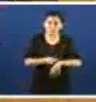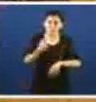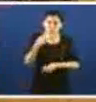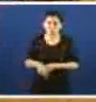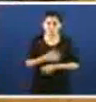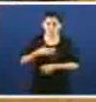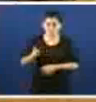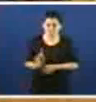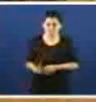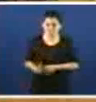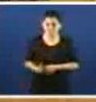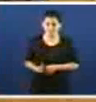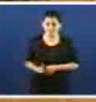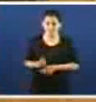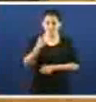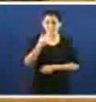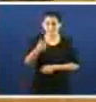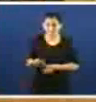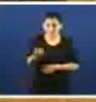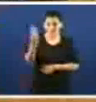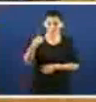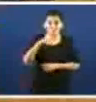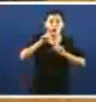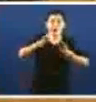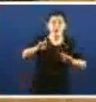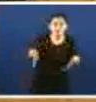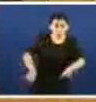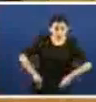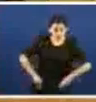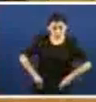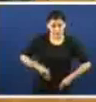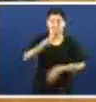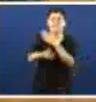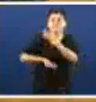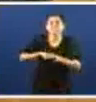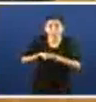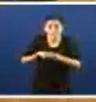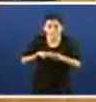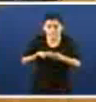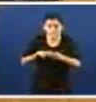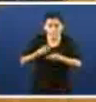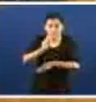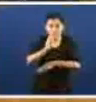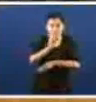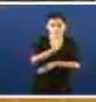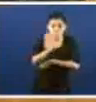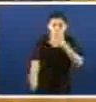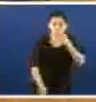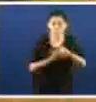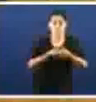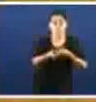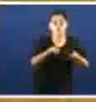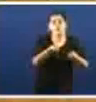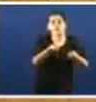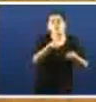teño. Dixo, iso, se se aceptase, o que fai, o faría, é pechar os mercados financeiros a negociación de